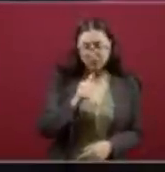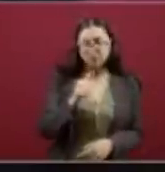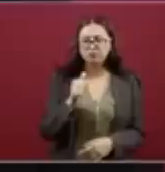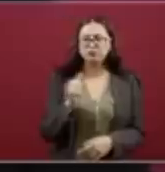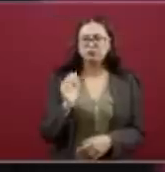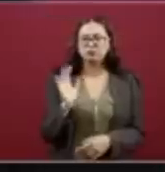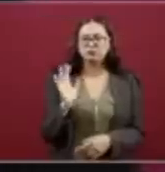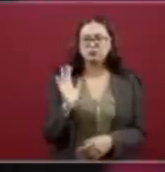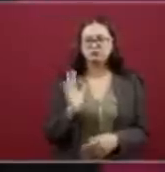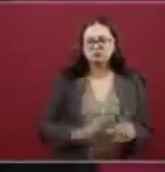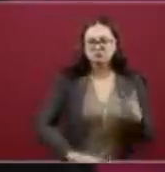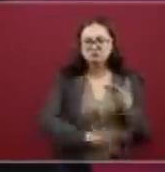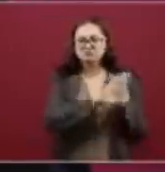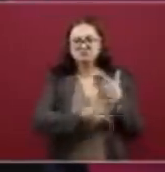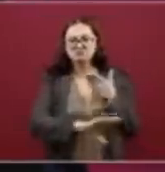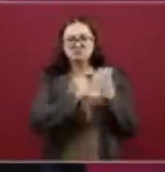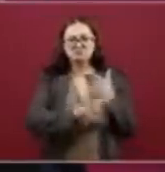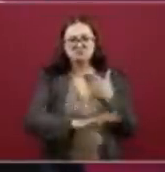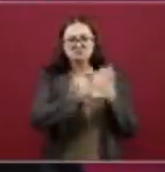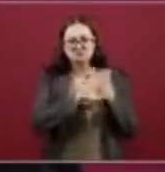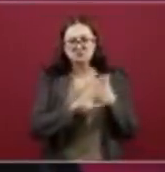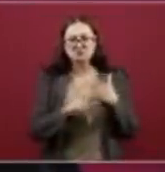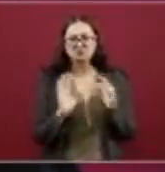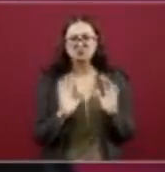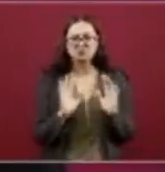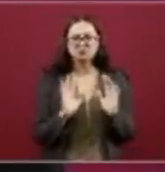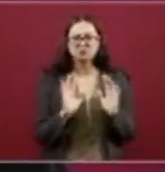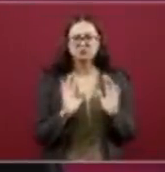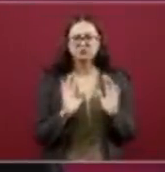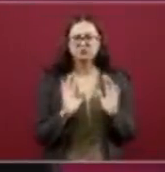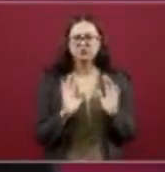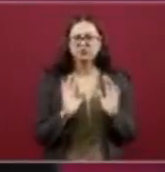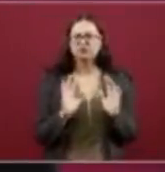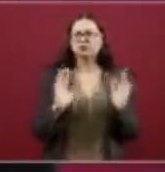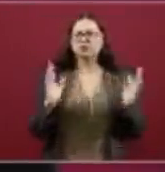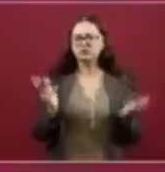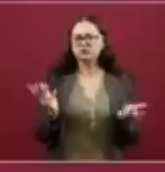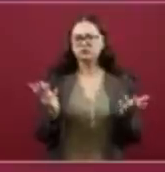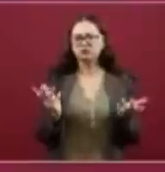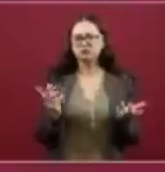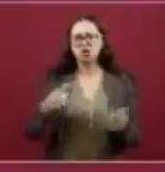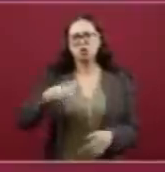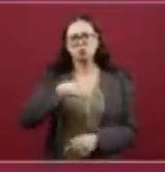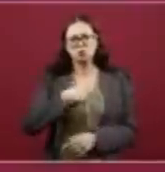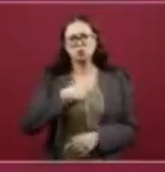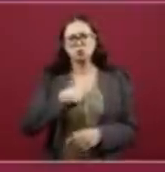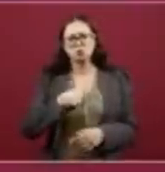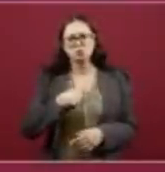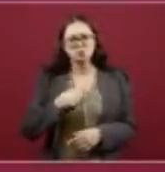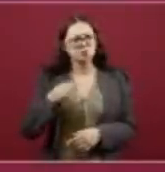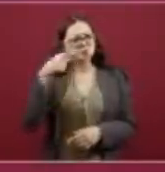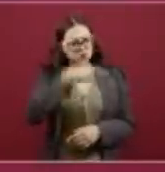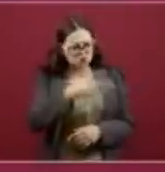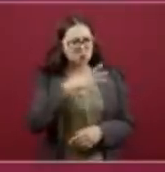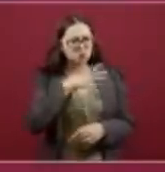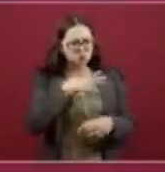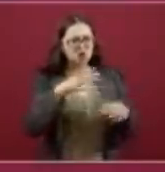Son nuestros adversarios. Entonces, el señalar de que existe un partido